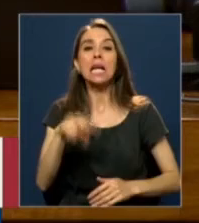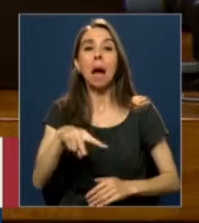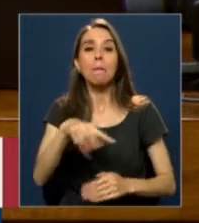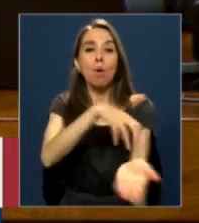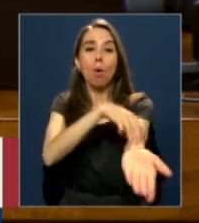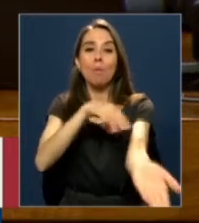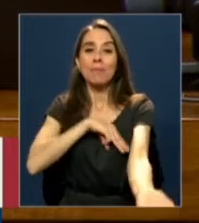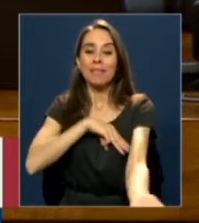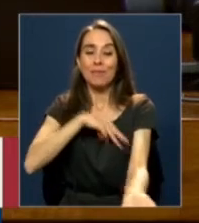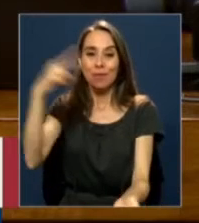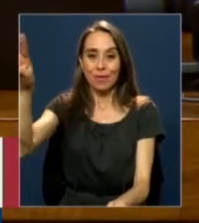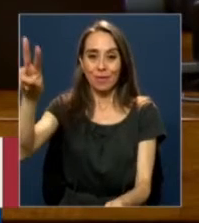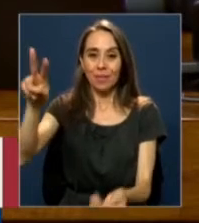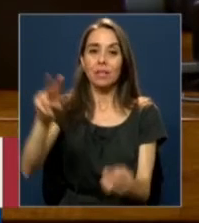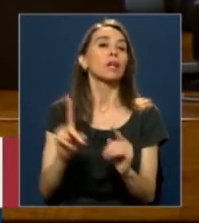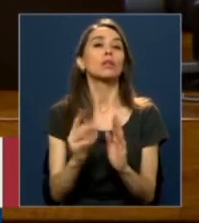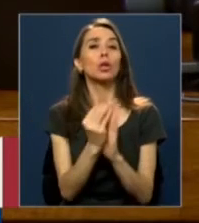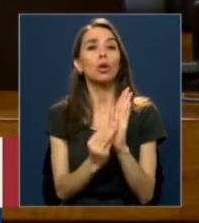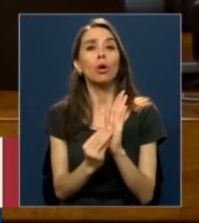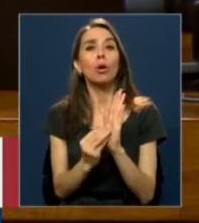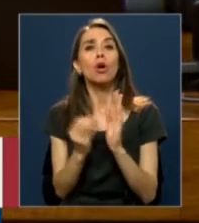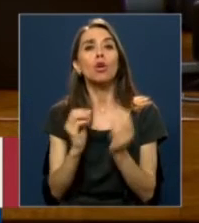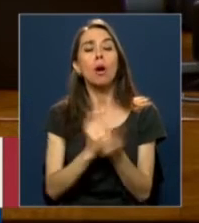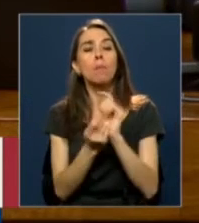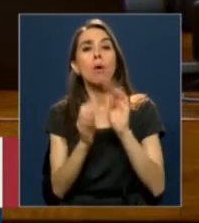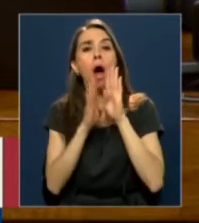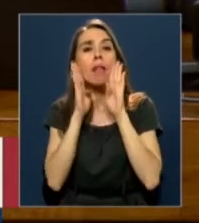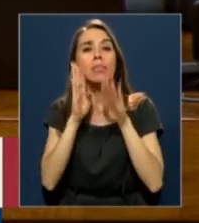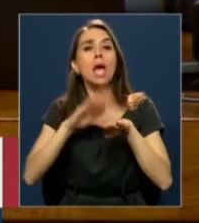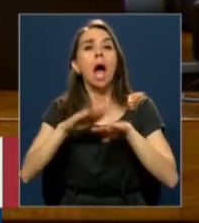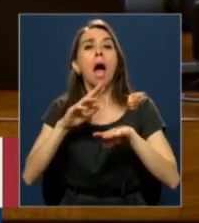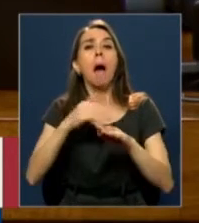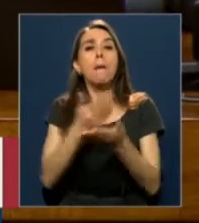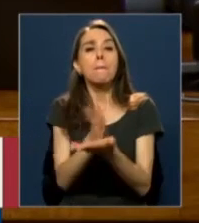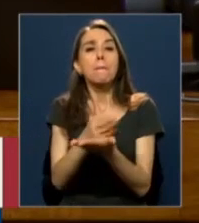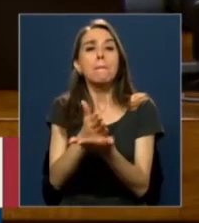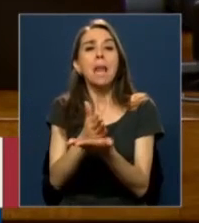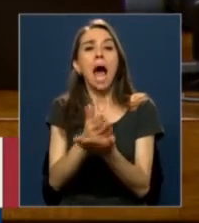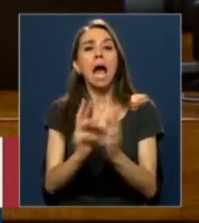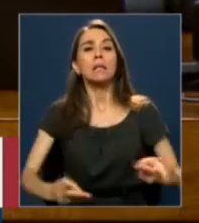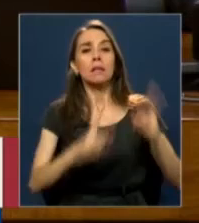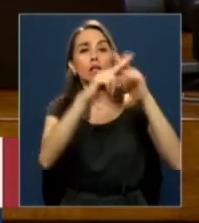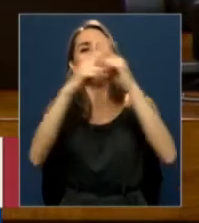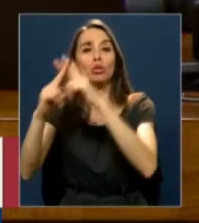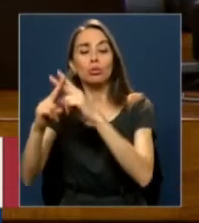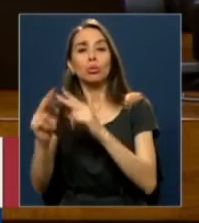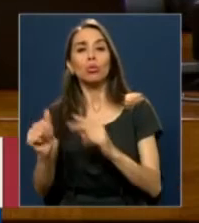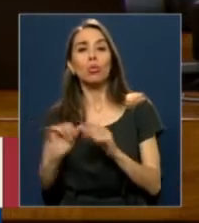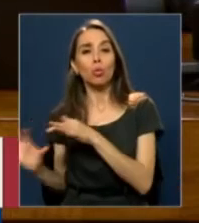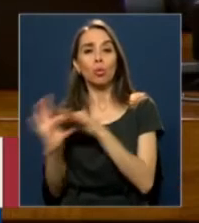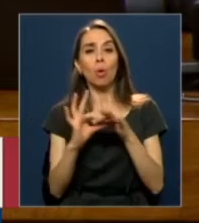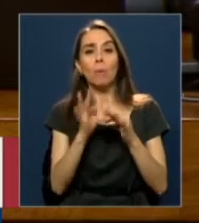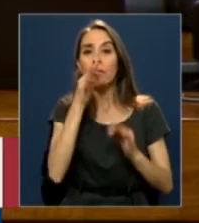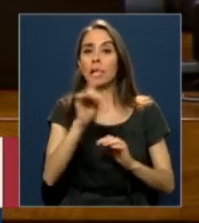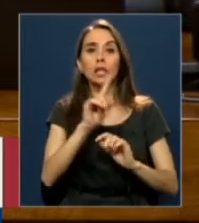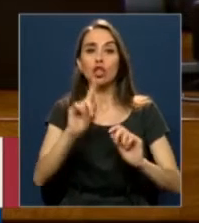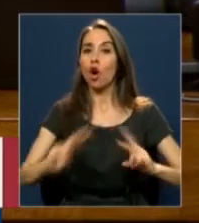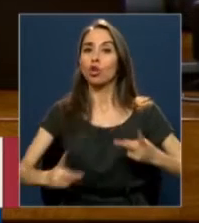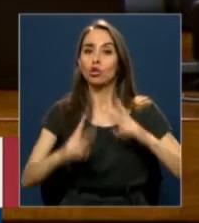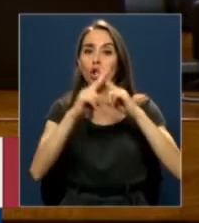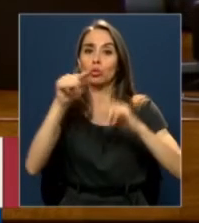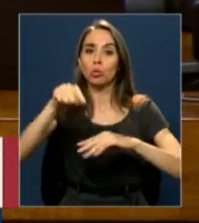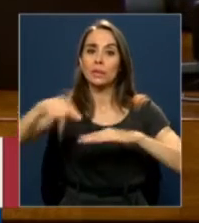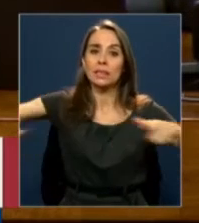no se ha contemplado la actualización del Plano Regulador Metropolitano Santiago a las recomendaciones técnicas para evitar el riesgo asociado.